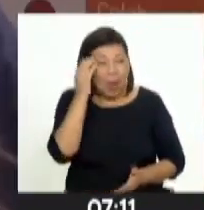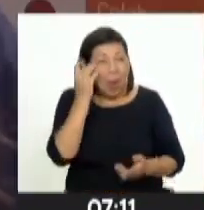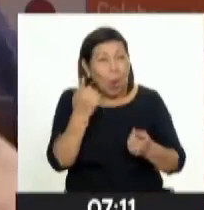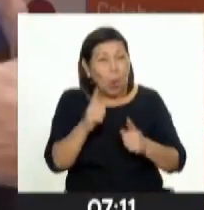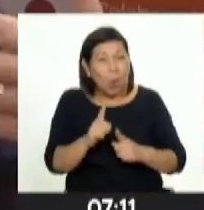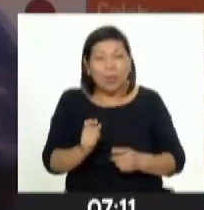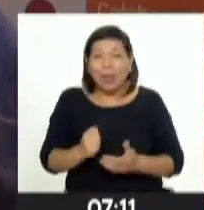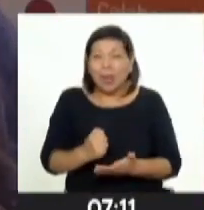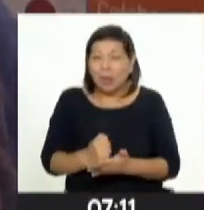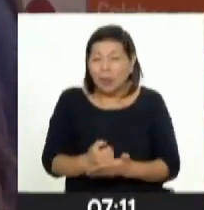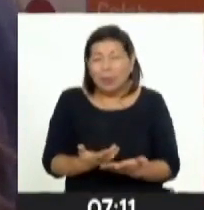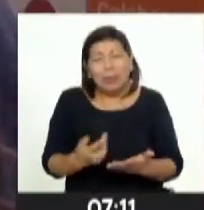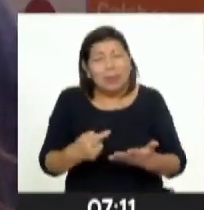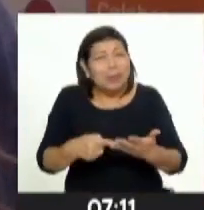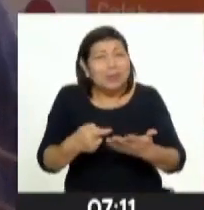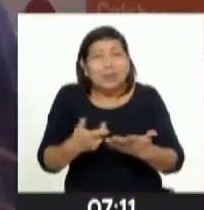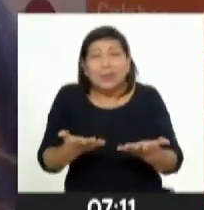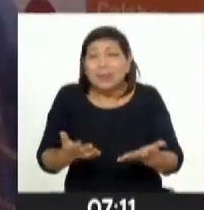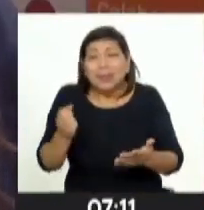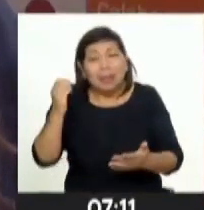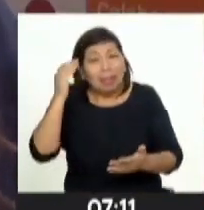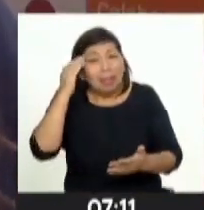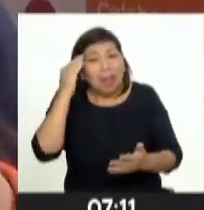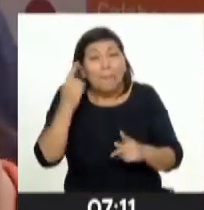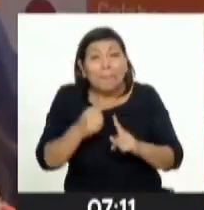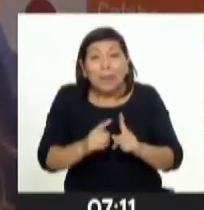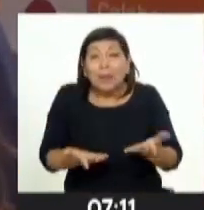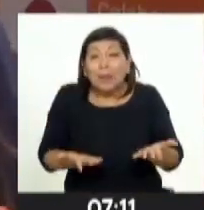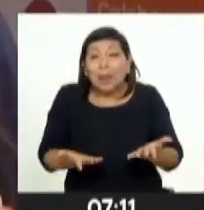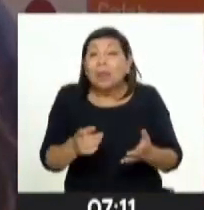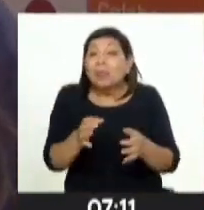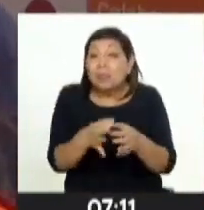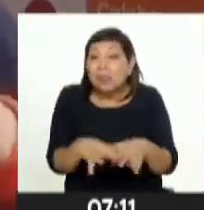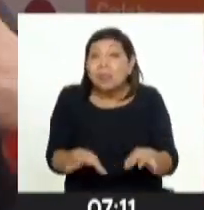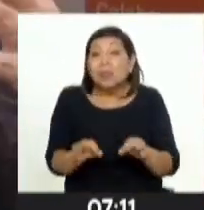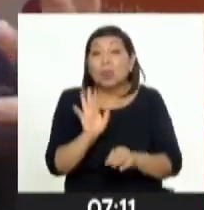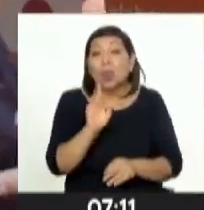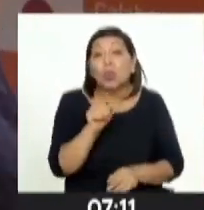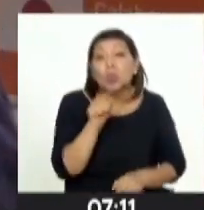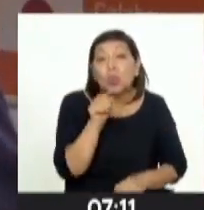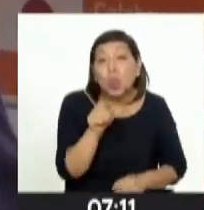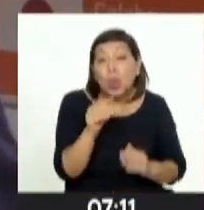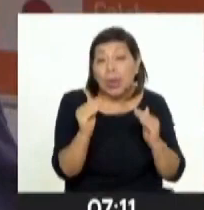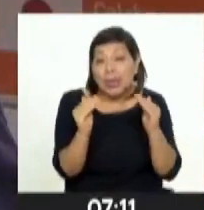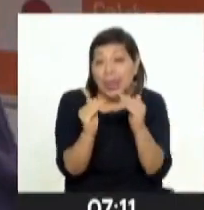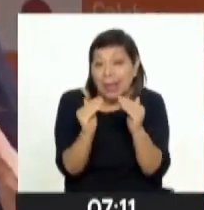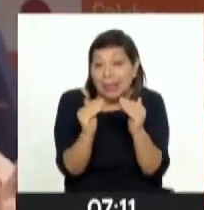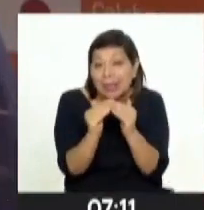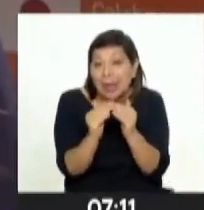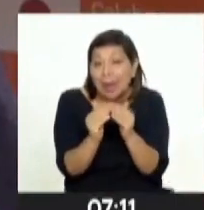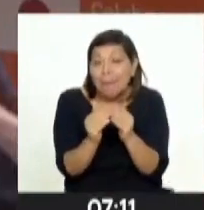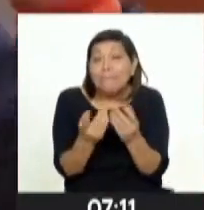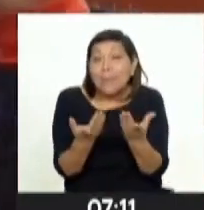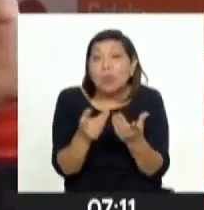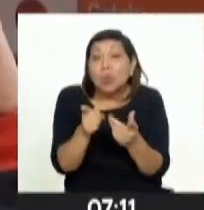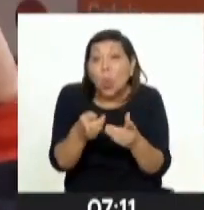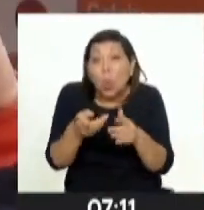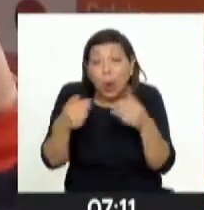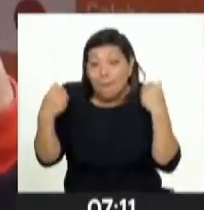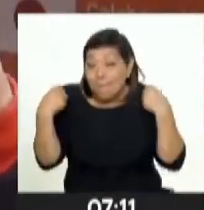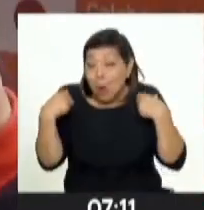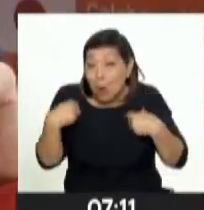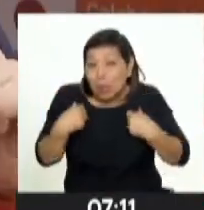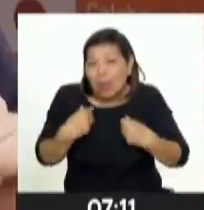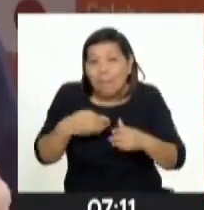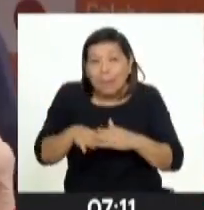la ayuda humanitaria pueden pasar 3, 4, 5 días. Entonces es importante que dentro del combo de la supervivencia, que es la mochila de